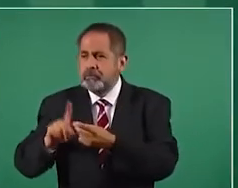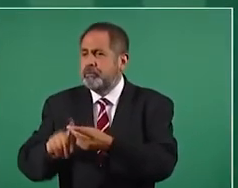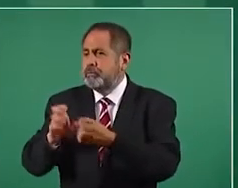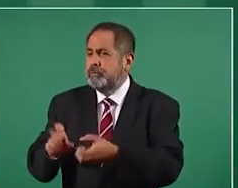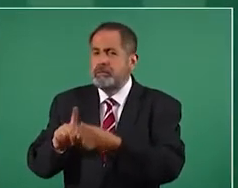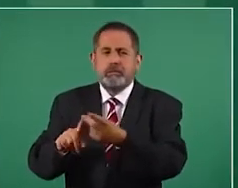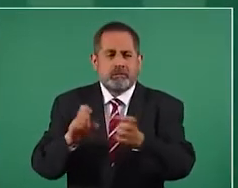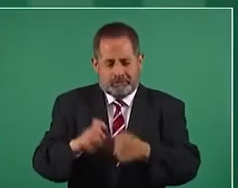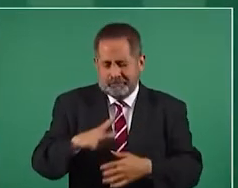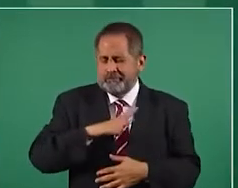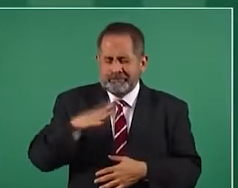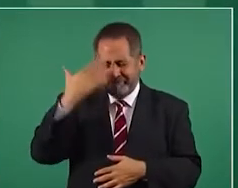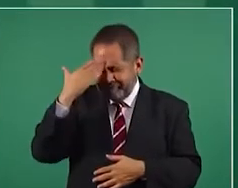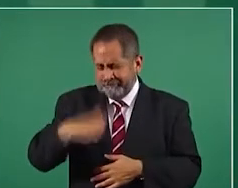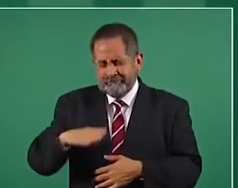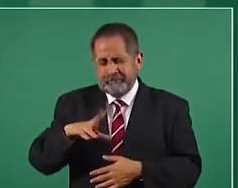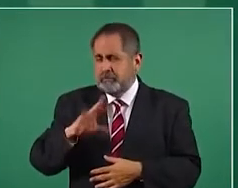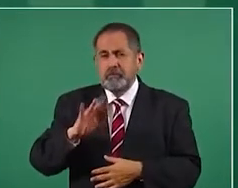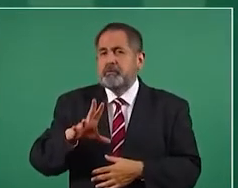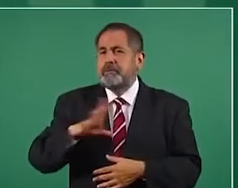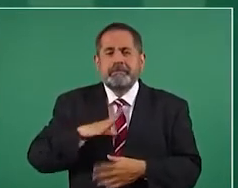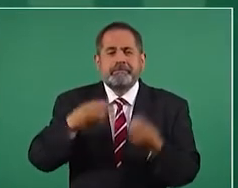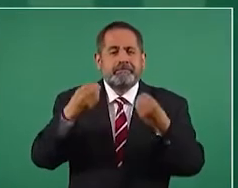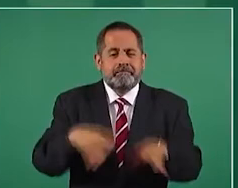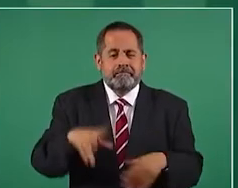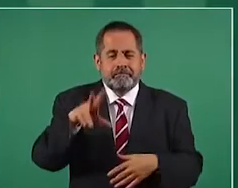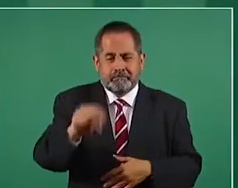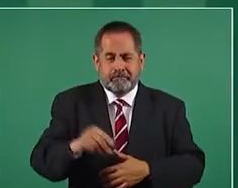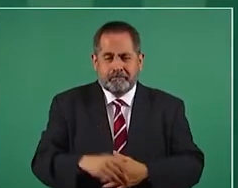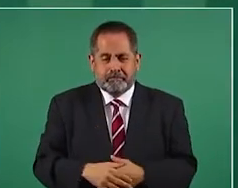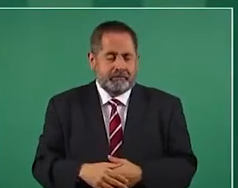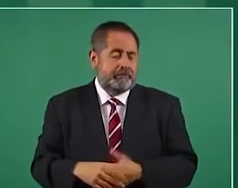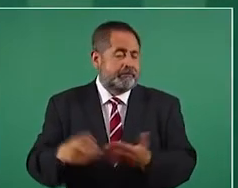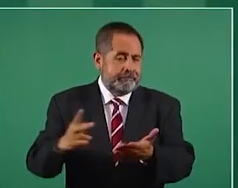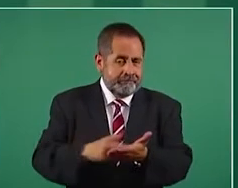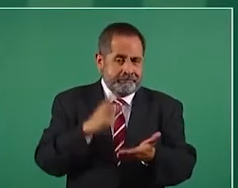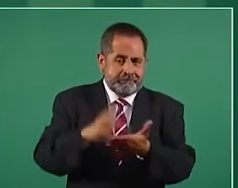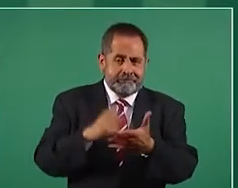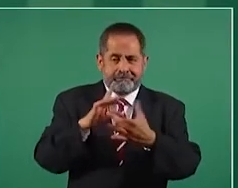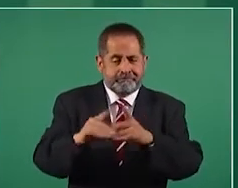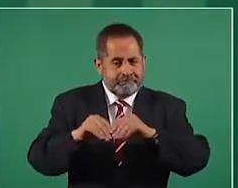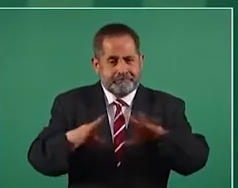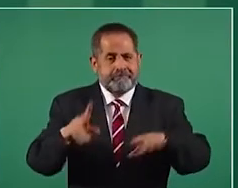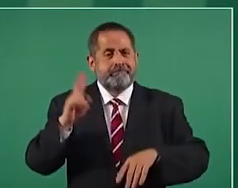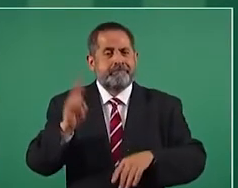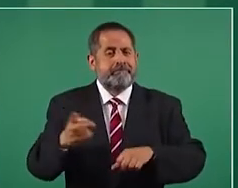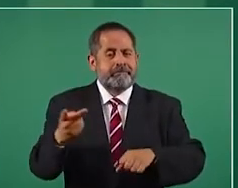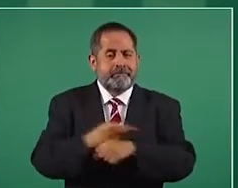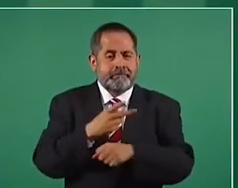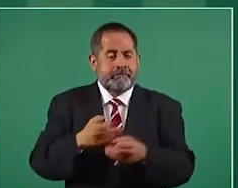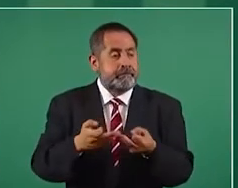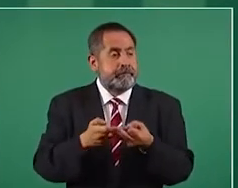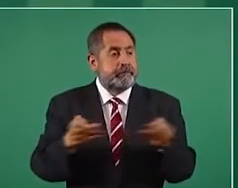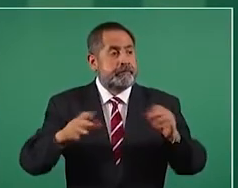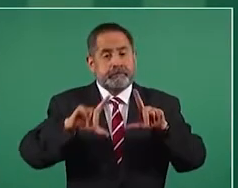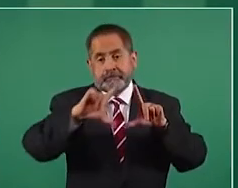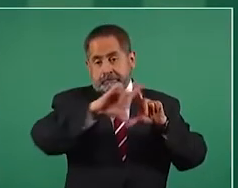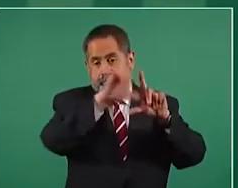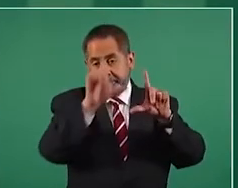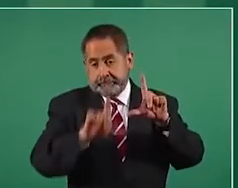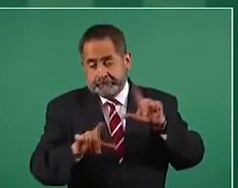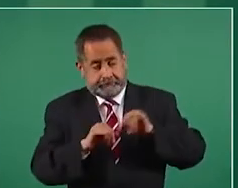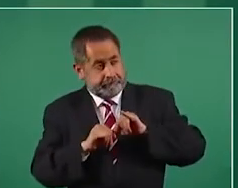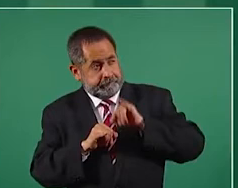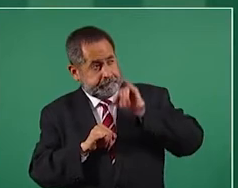están y en qué momento se están aplicando. Lo que hemos explicado varias veces es la realidad territorial del